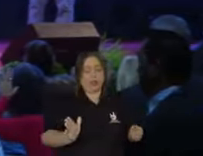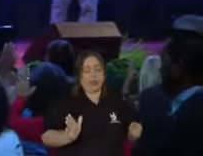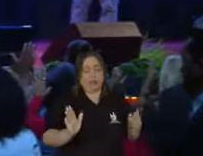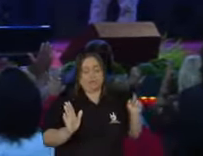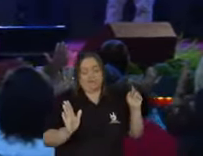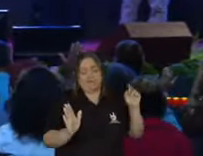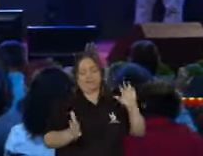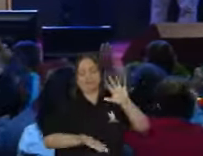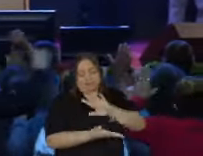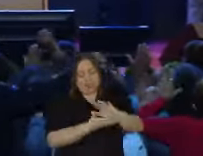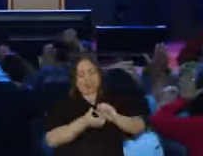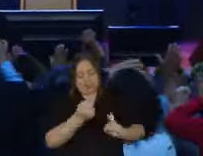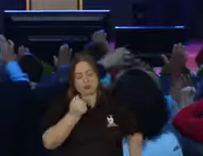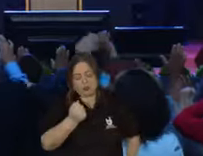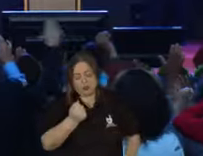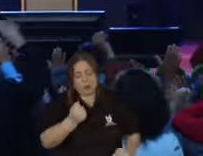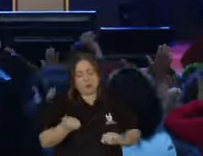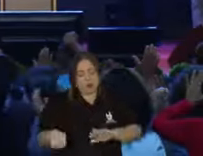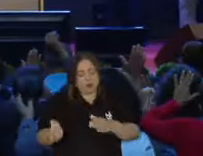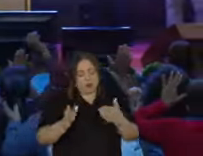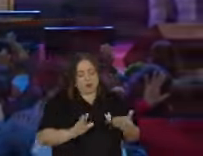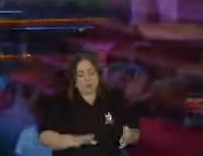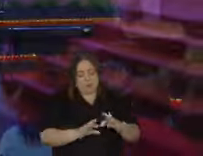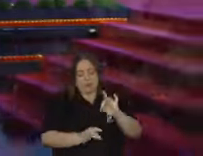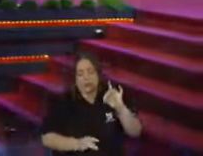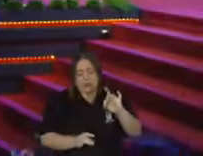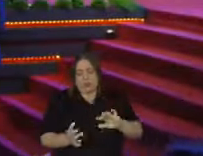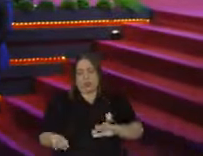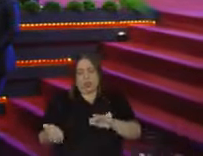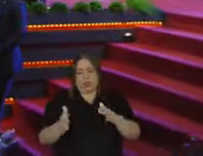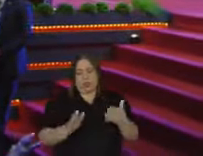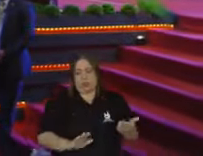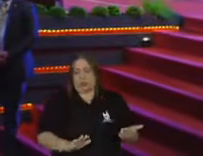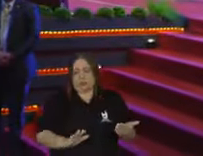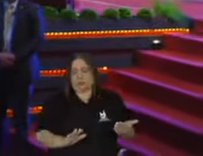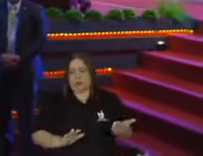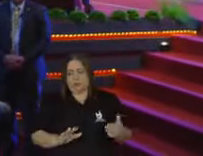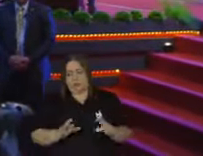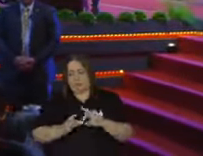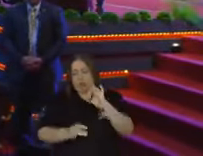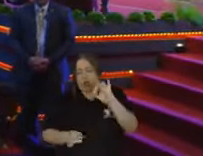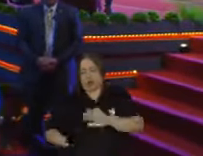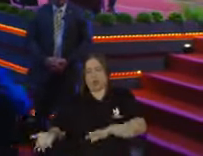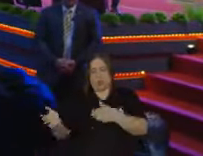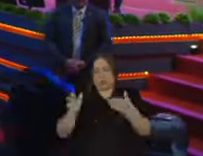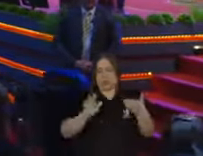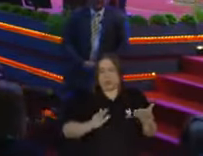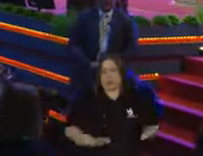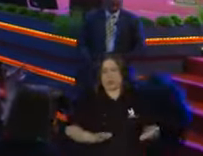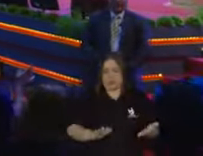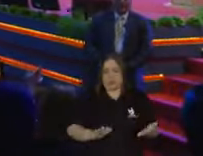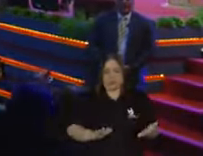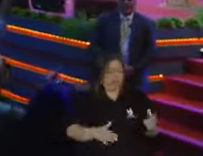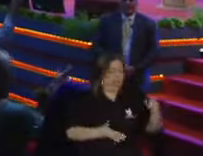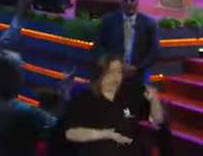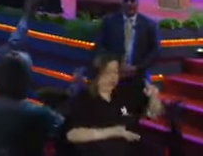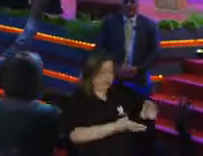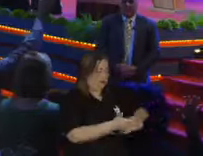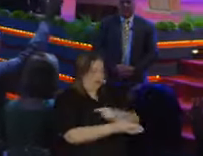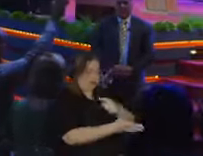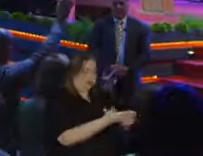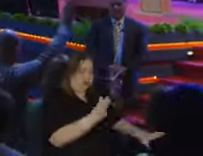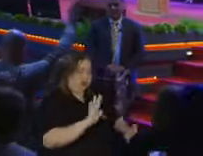destrucción. Oh Espíritu, Espíritu de muerte, Espíritu de muerte, Espíritu de muerte, de soledad, de frustración,